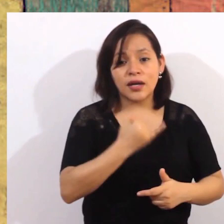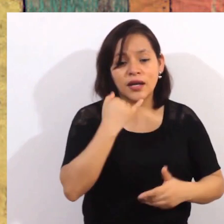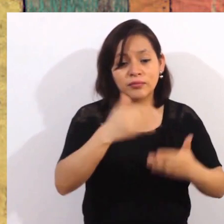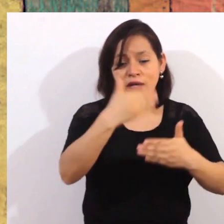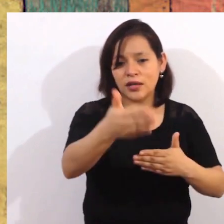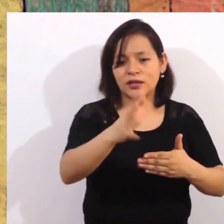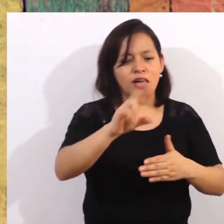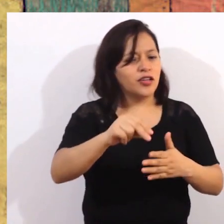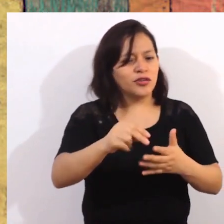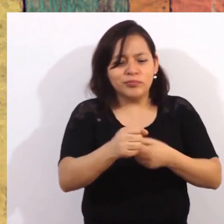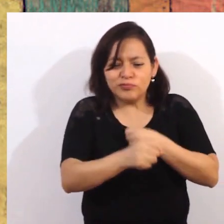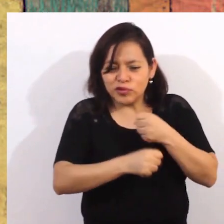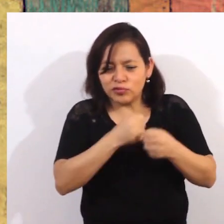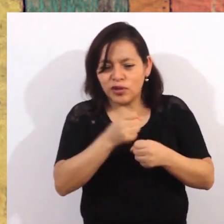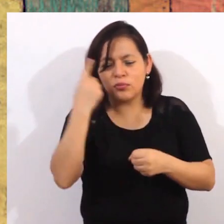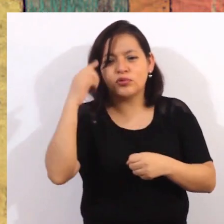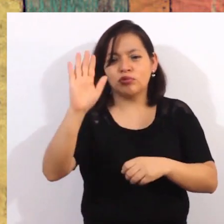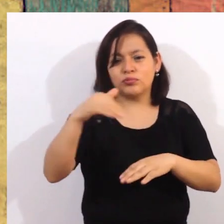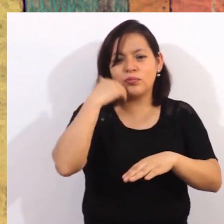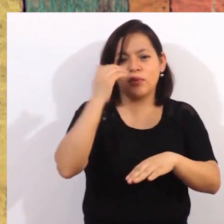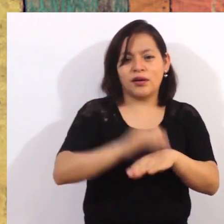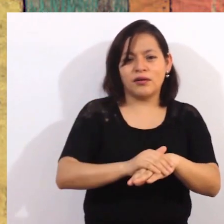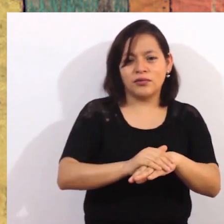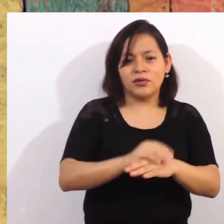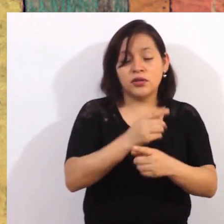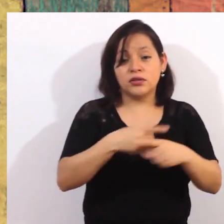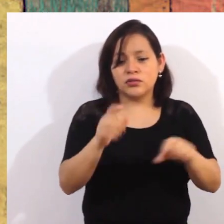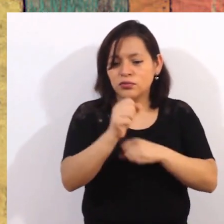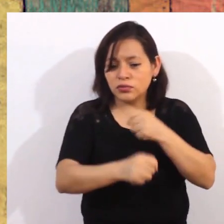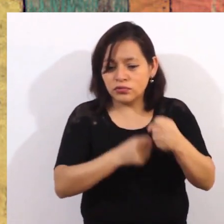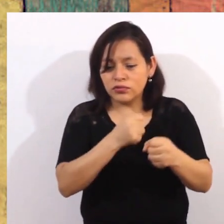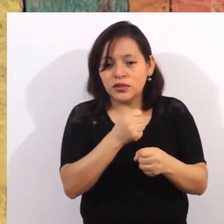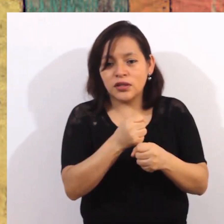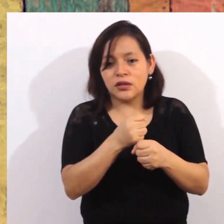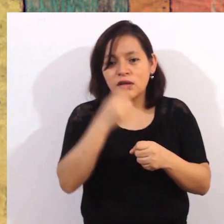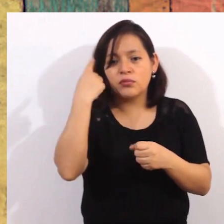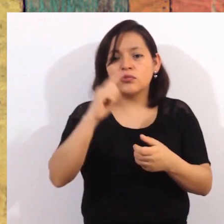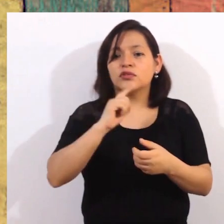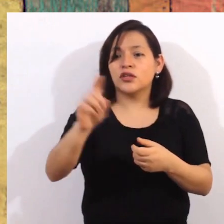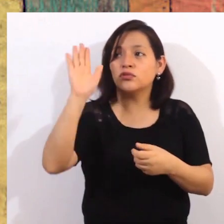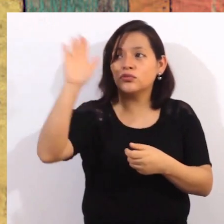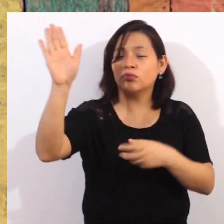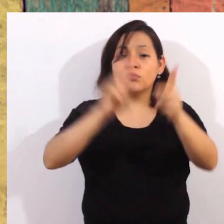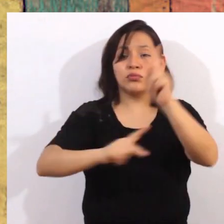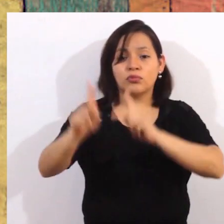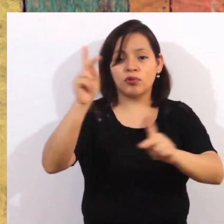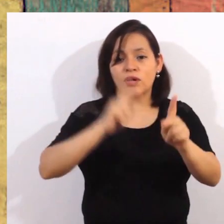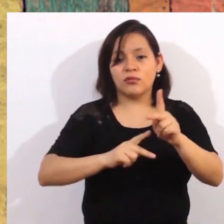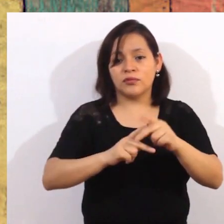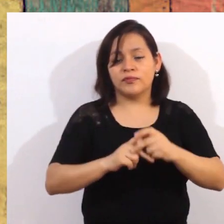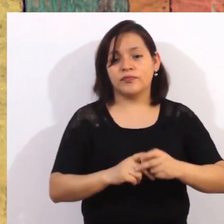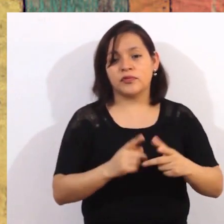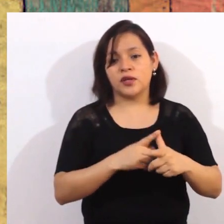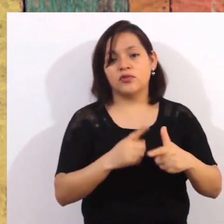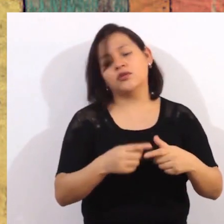sufriría más por su pecado. Sufriría simplemente por el hecho de ser el pueblo de Dios. Hay mucha gente que no